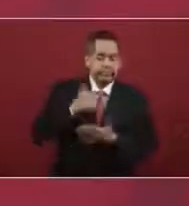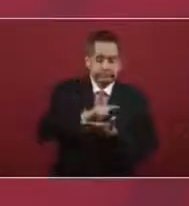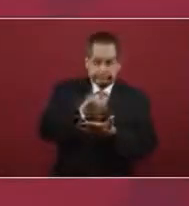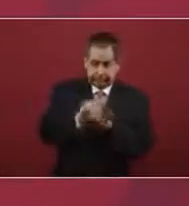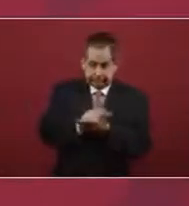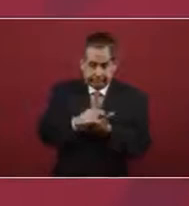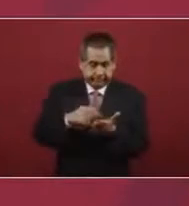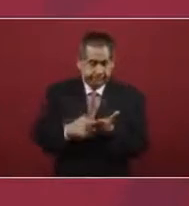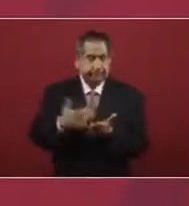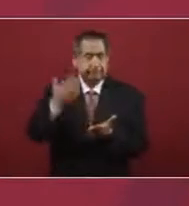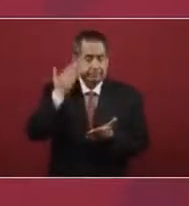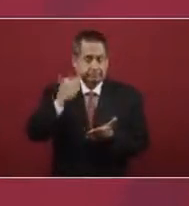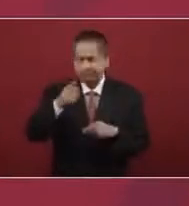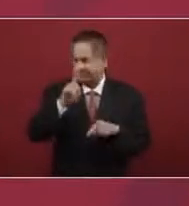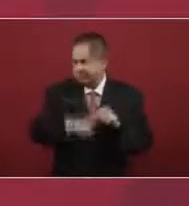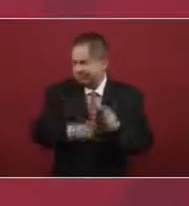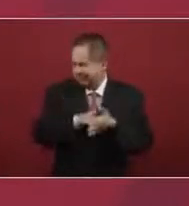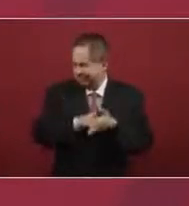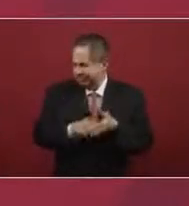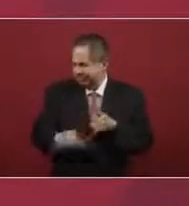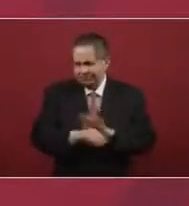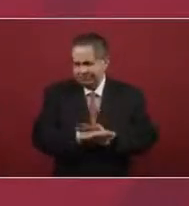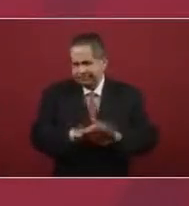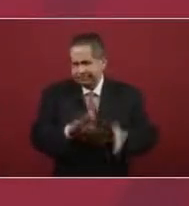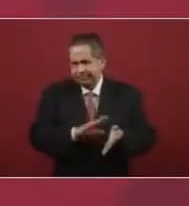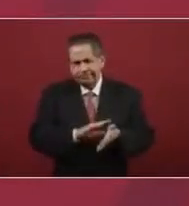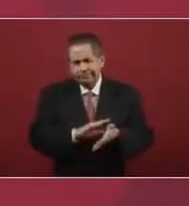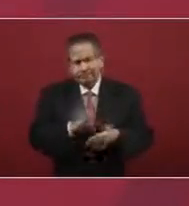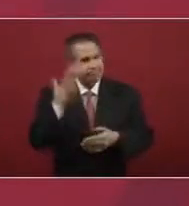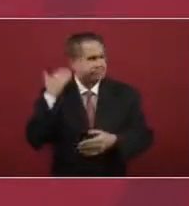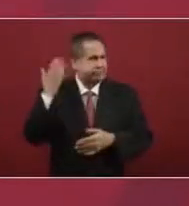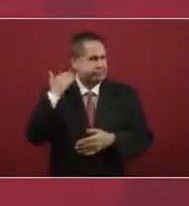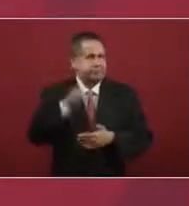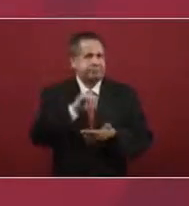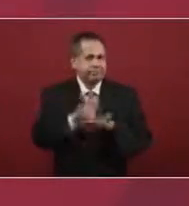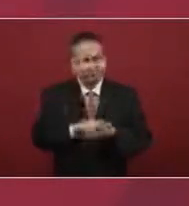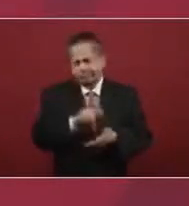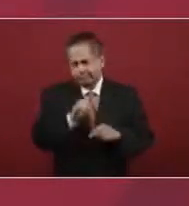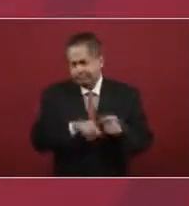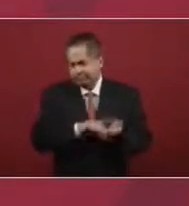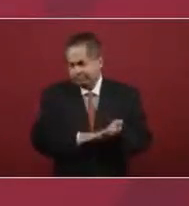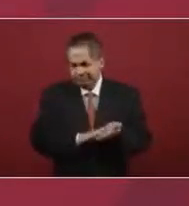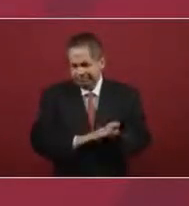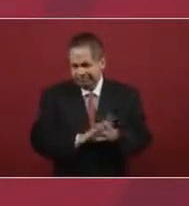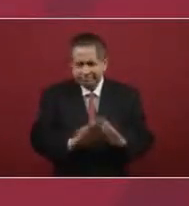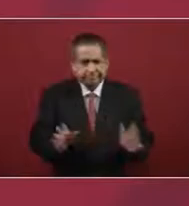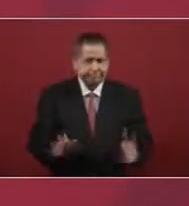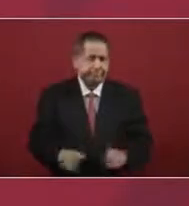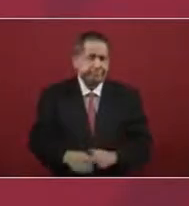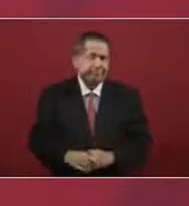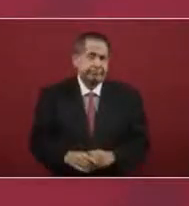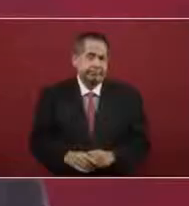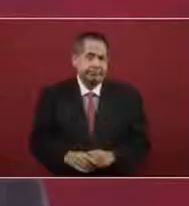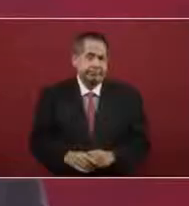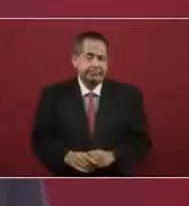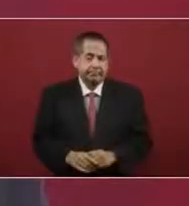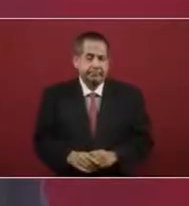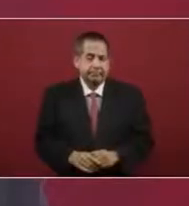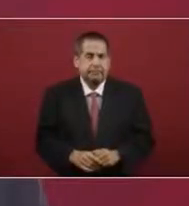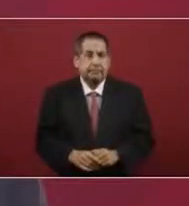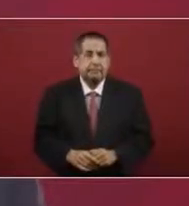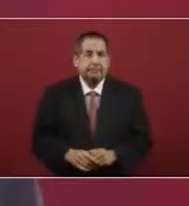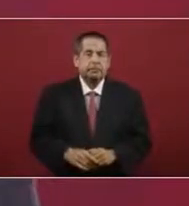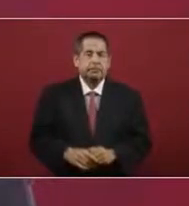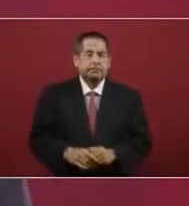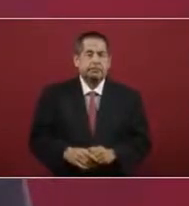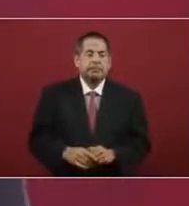que retire todo lo que pueda afectar los derechos laborales de los maestros. Luego de los bloqueos efectuados por integrantes de la Coordinadora Nacional